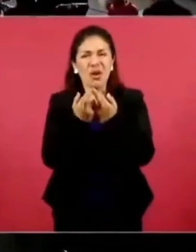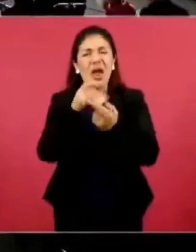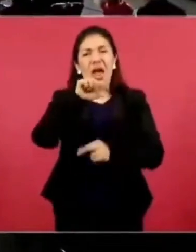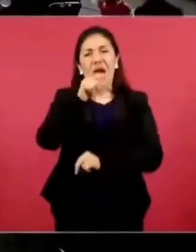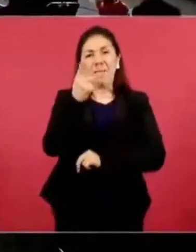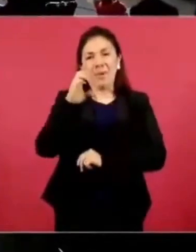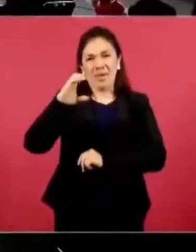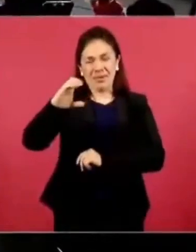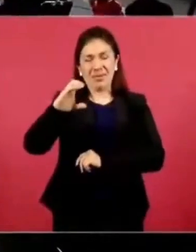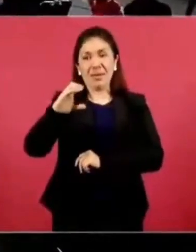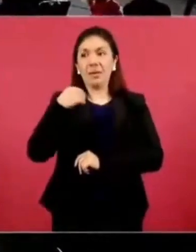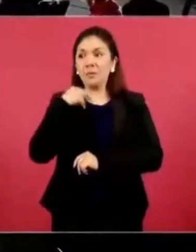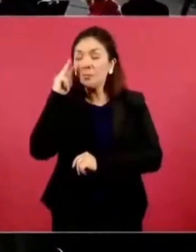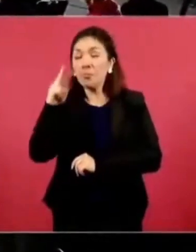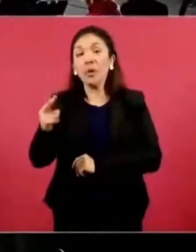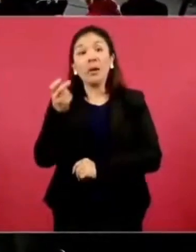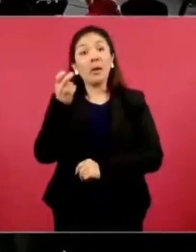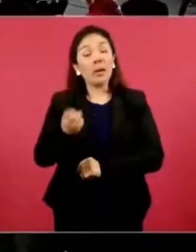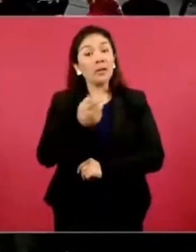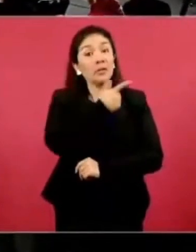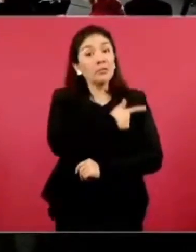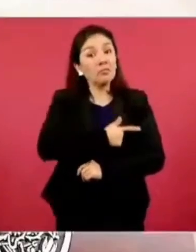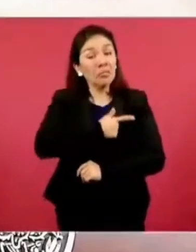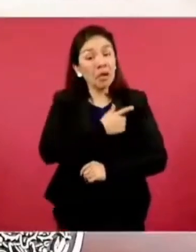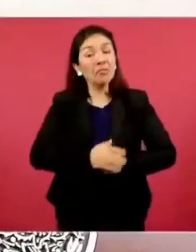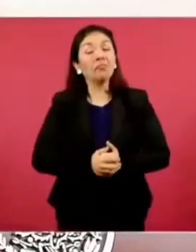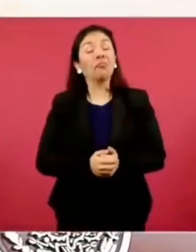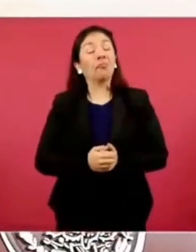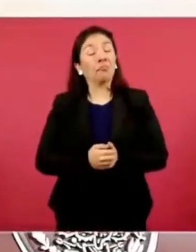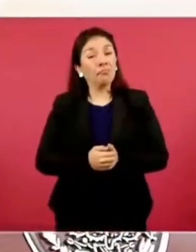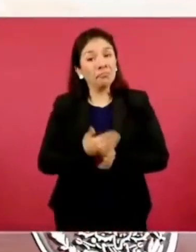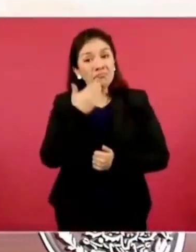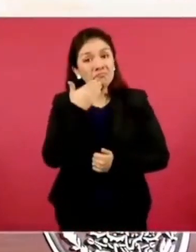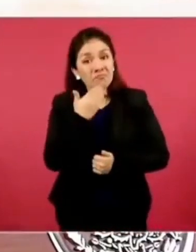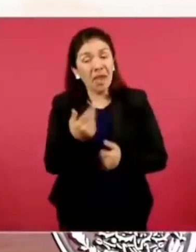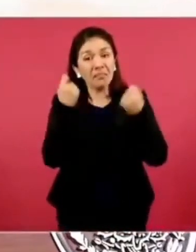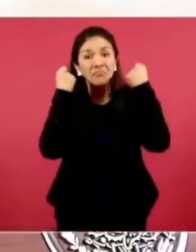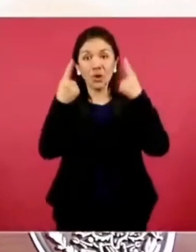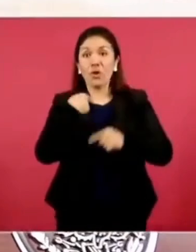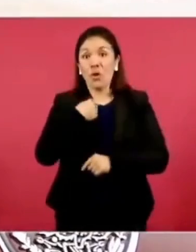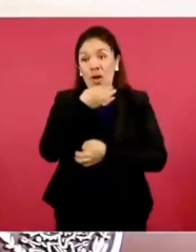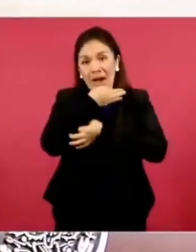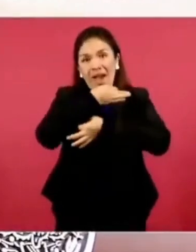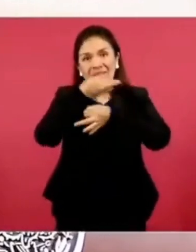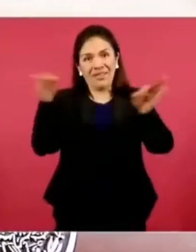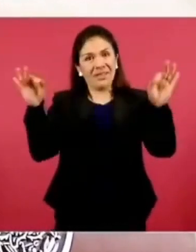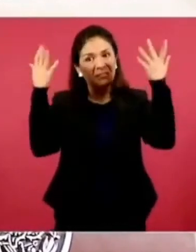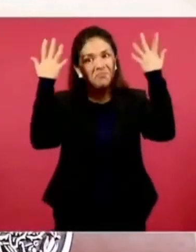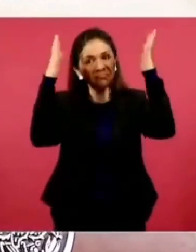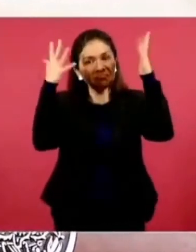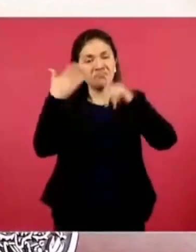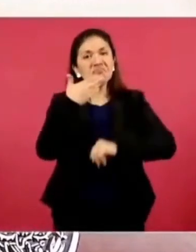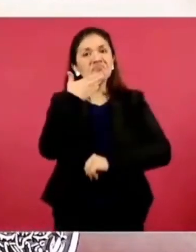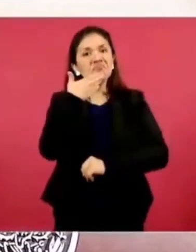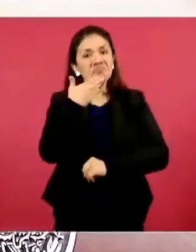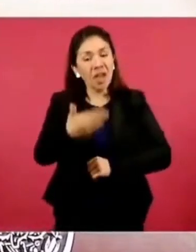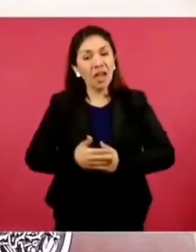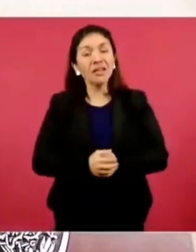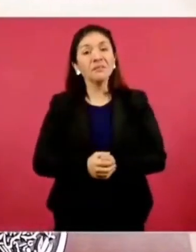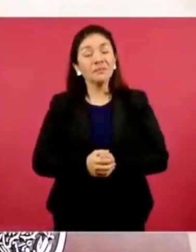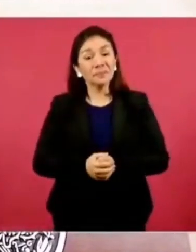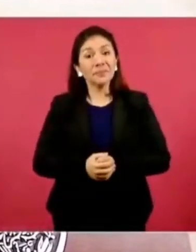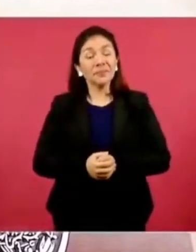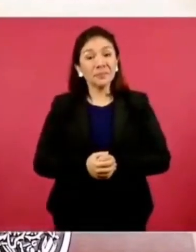Asia-Pacífico, me dio mucho gusto, además lo celebré, lo expresé ahí en mi intervención, el